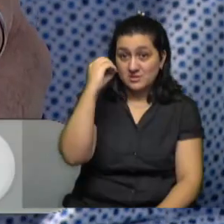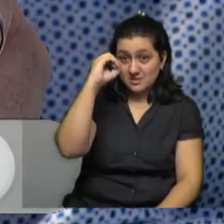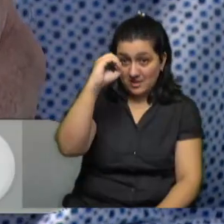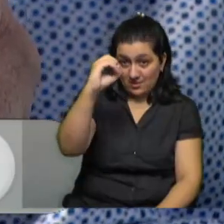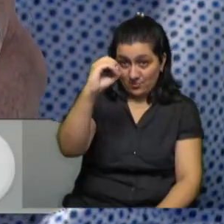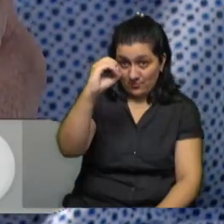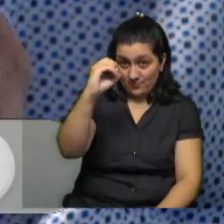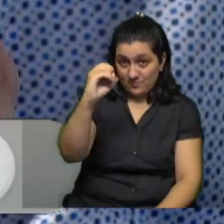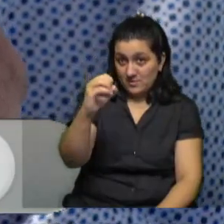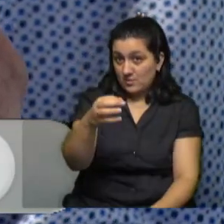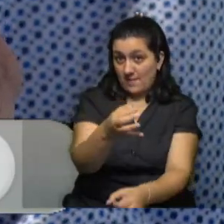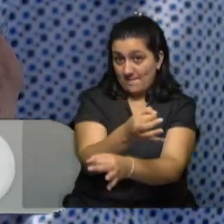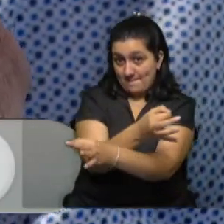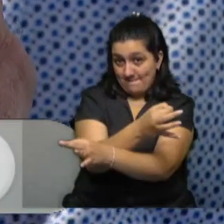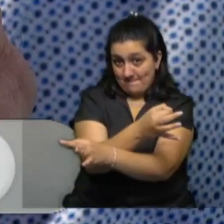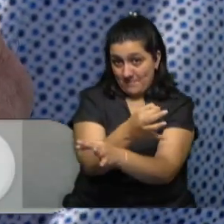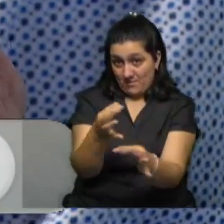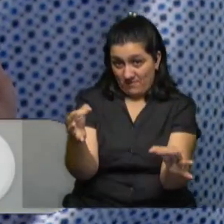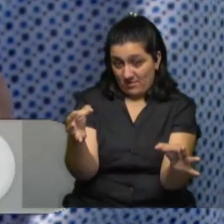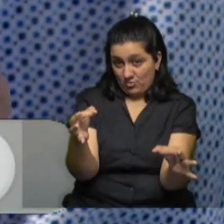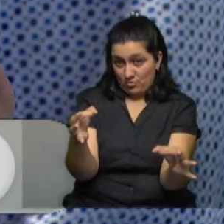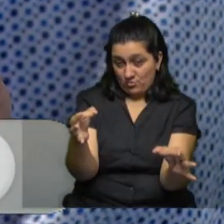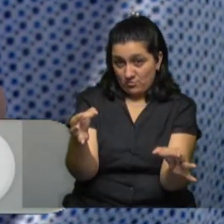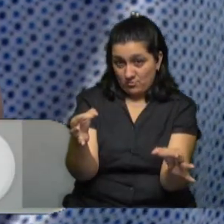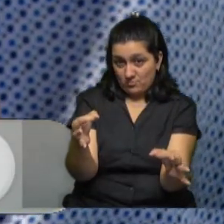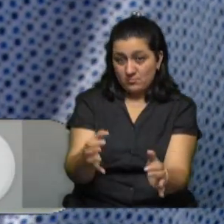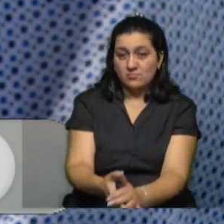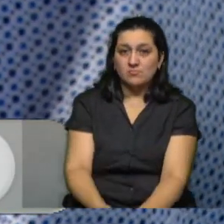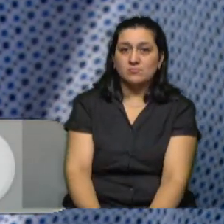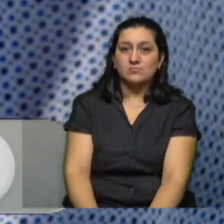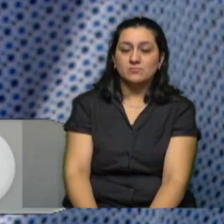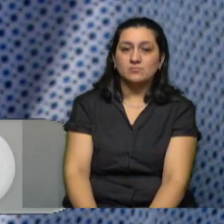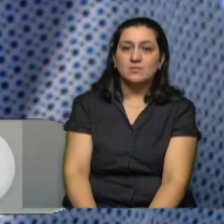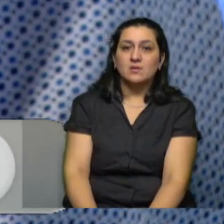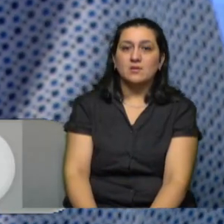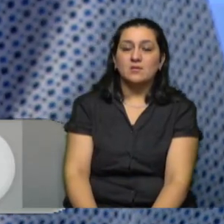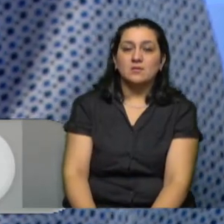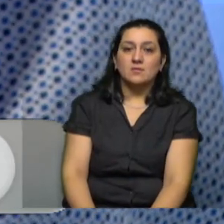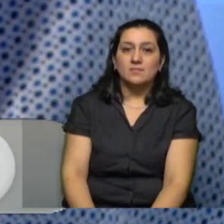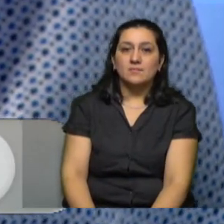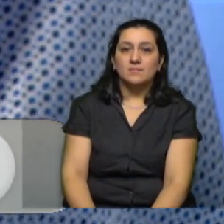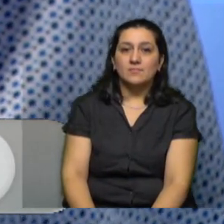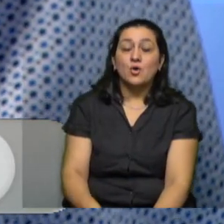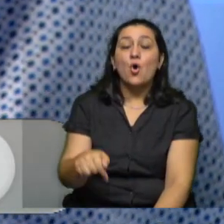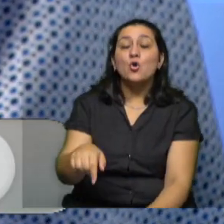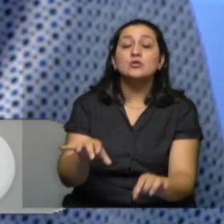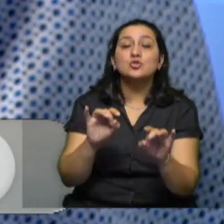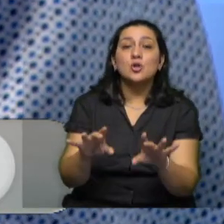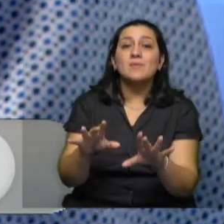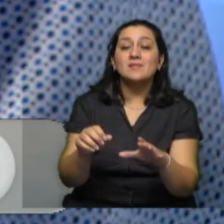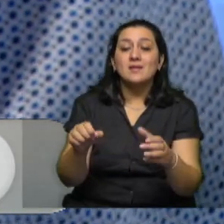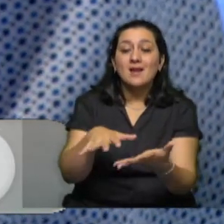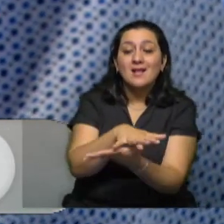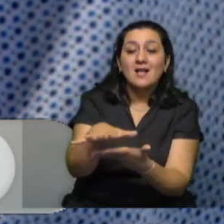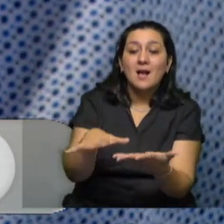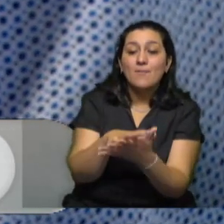Perfecto. Electrofrecuencias. Perfecto. Acá marca cero. Es uno de los tres parámetros que vamos a medir. Vamos a medir los campos eléctricos hoy, ¿sí? Acá están